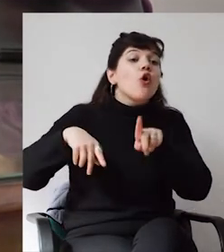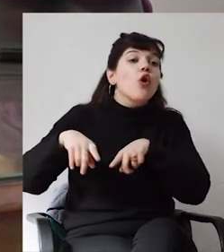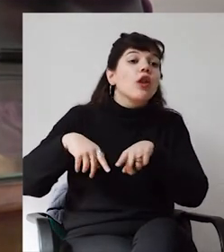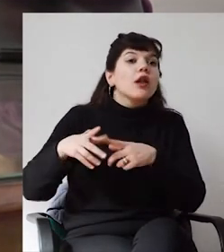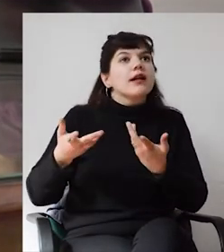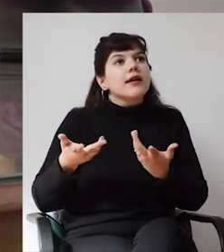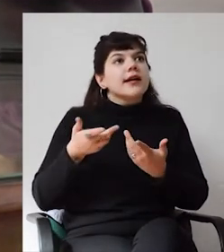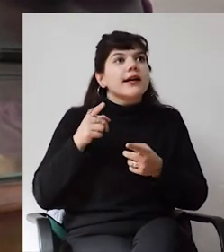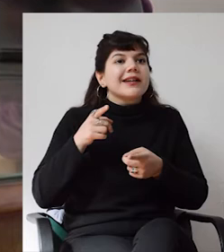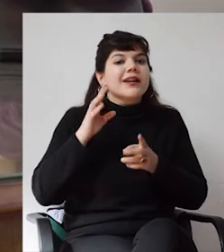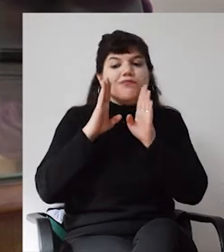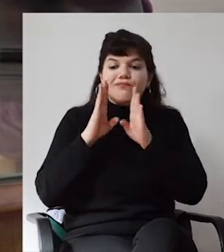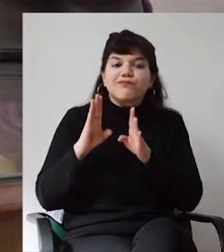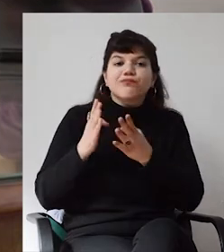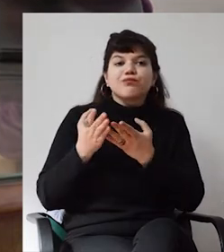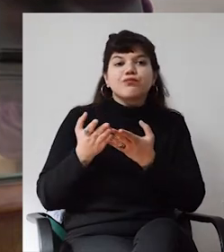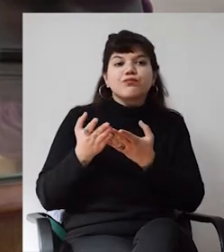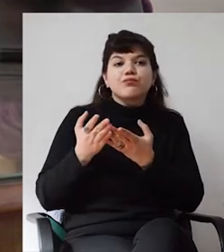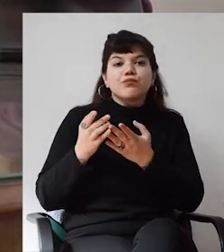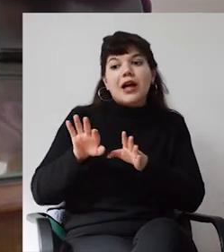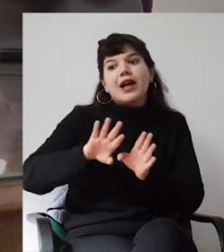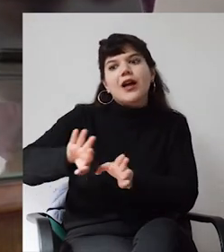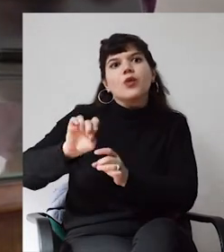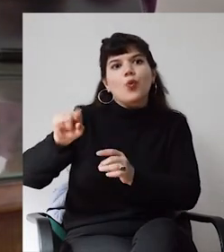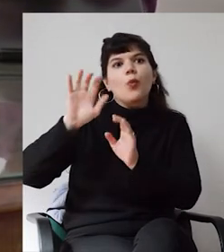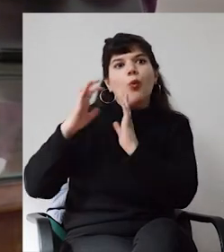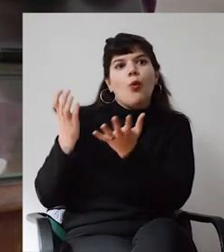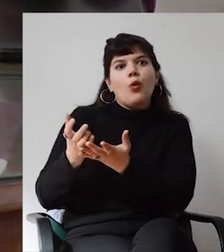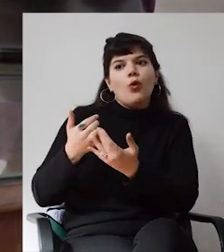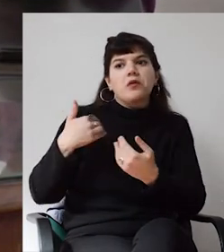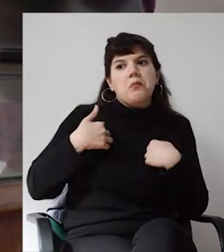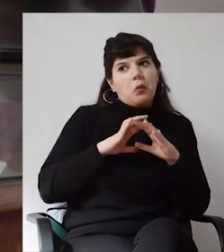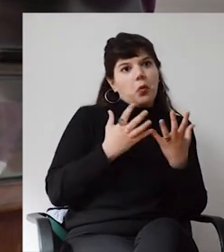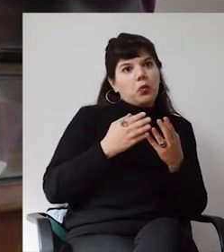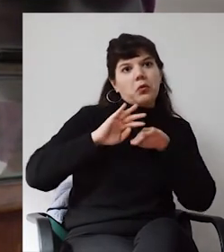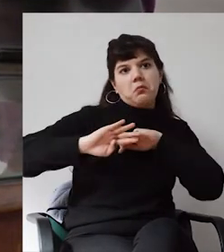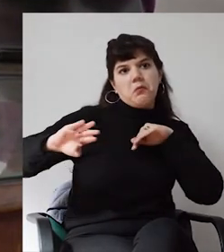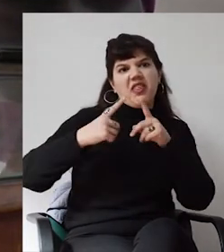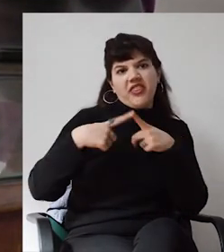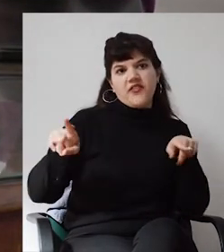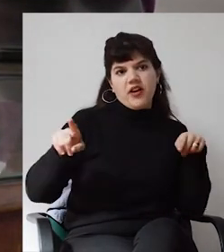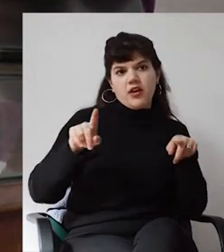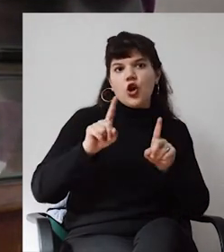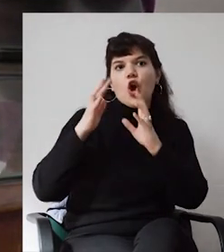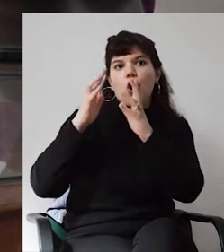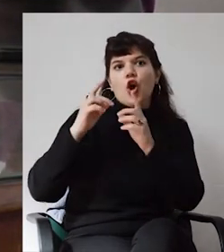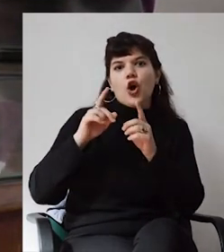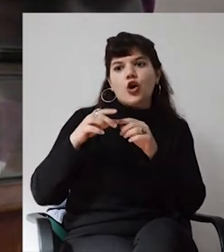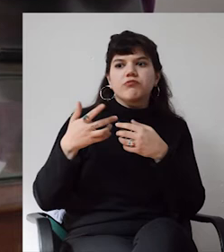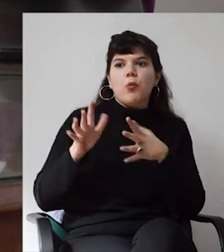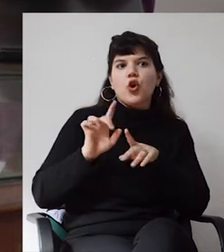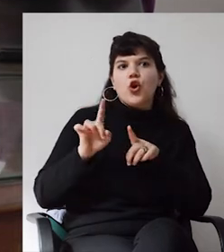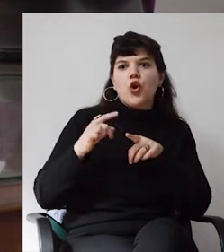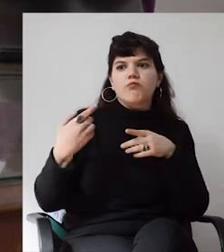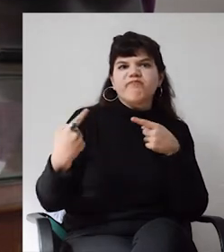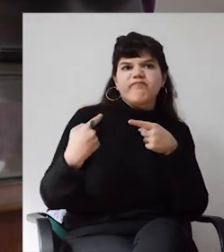La coordinación implica, este es tu mundo, este es mi mundo, coordinemos para no